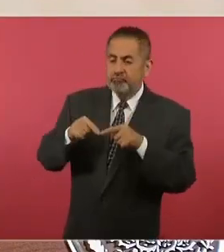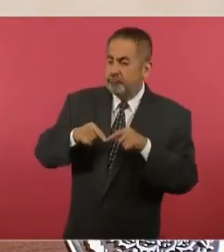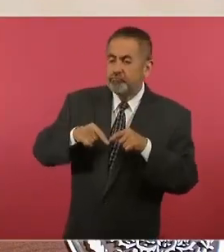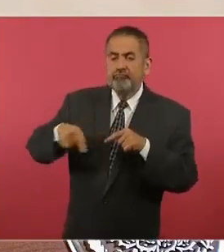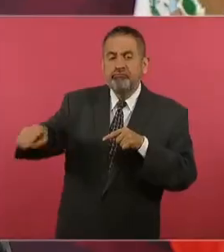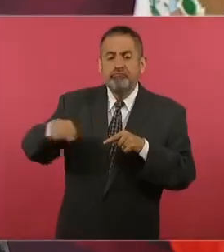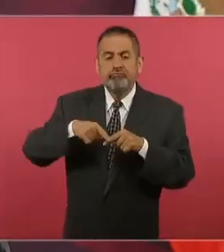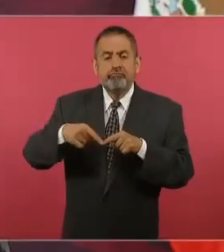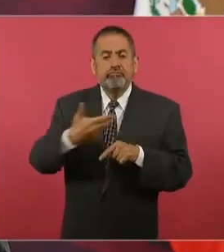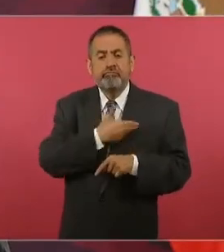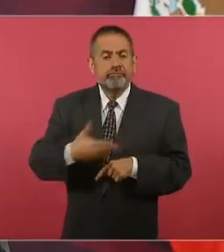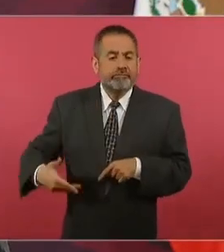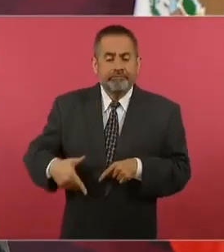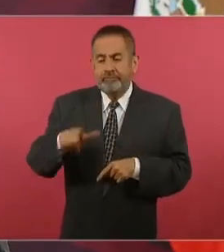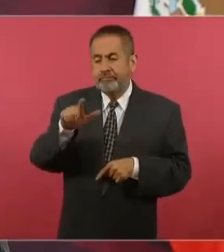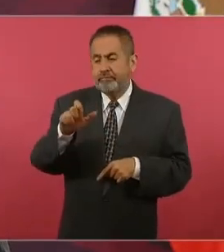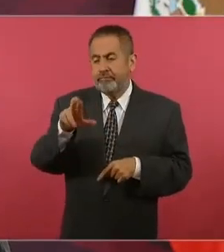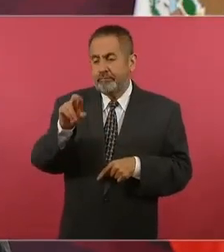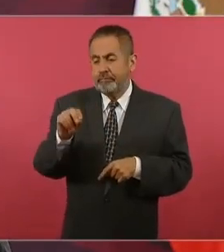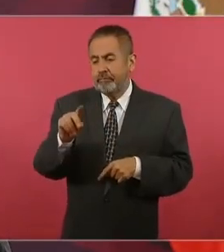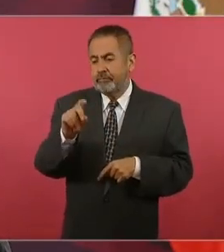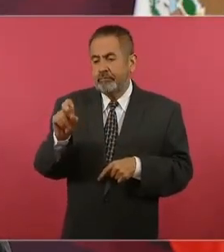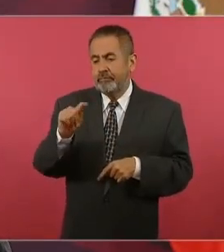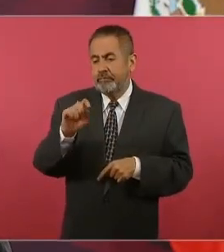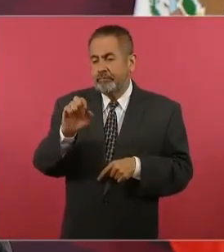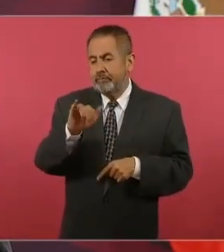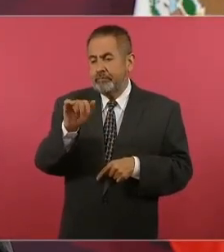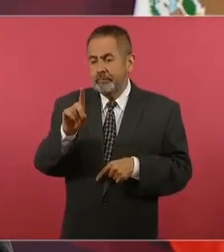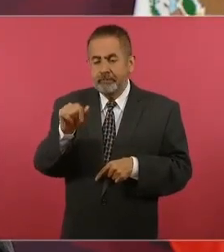el presidente Sebastián Lerdo de Tejada.